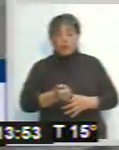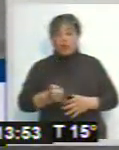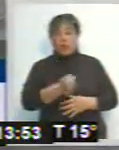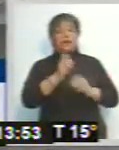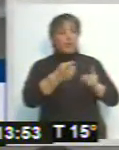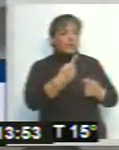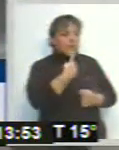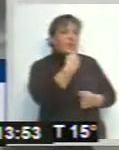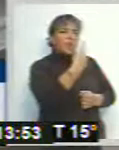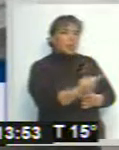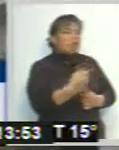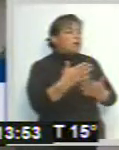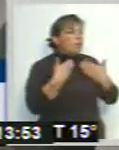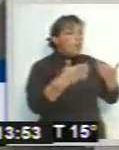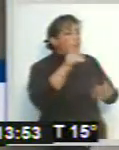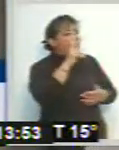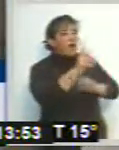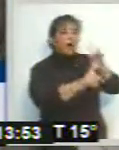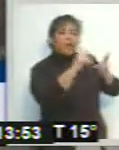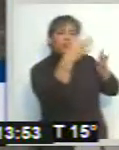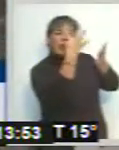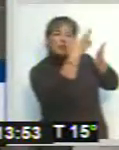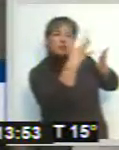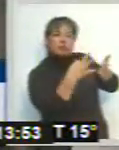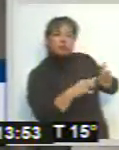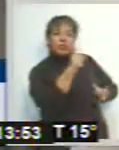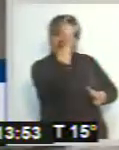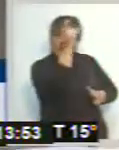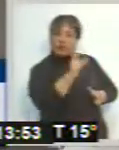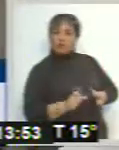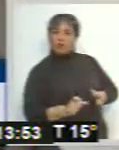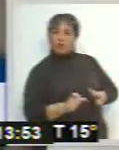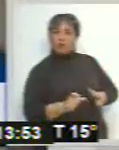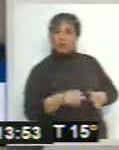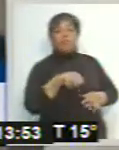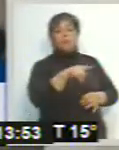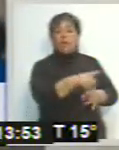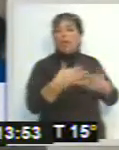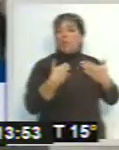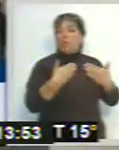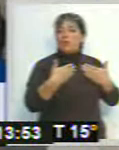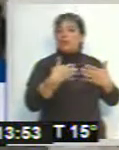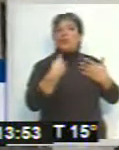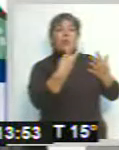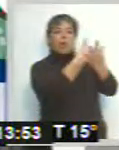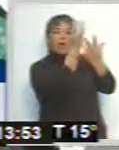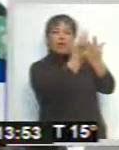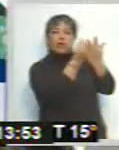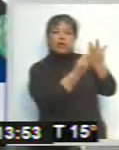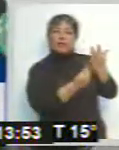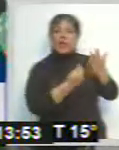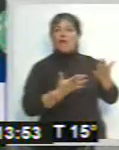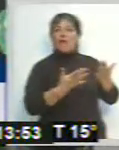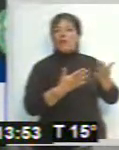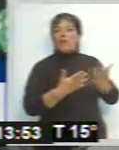si es que él pudo observar algunas características de estas personas, si es que era posible que pueda realizar un dictado de